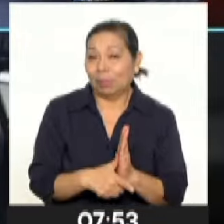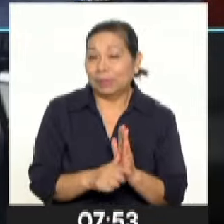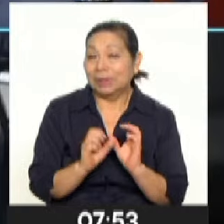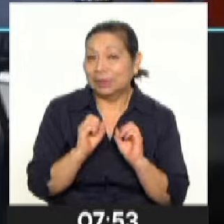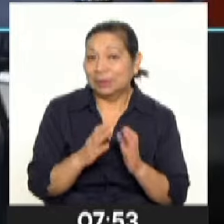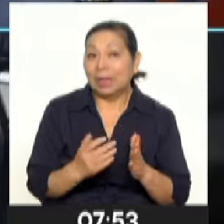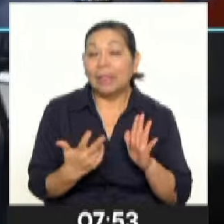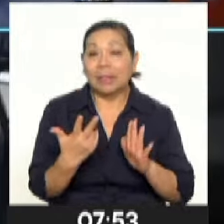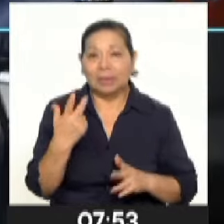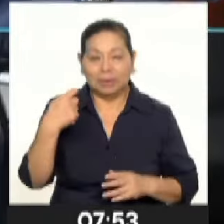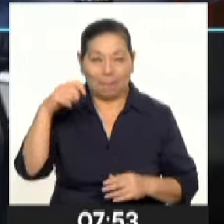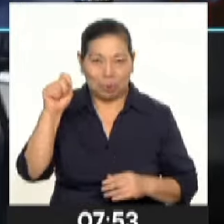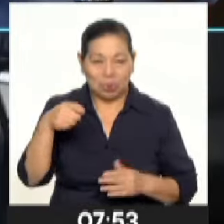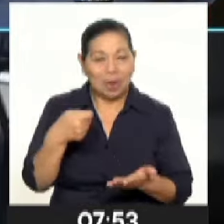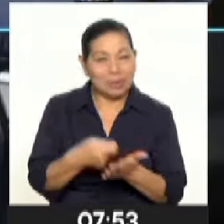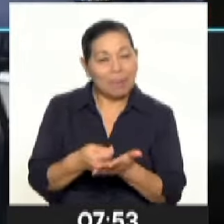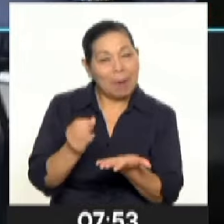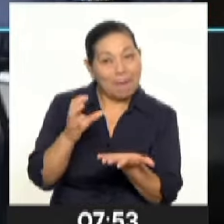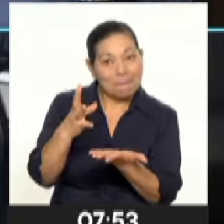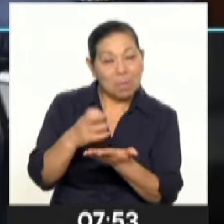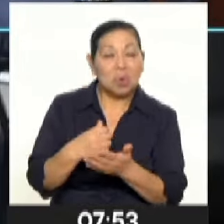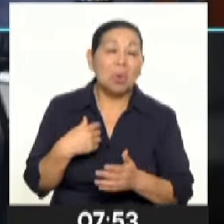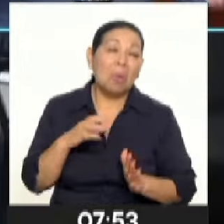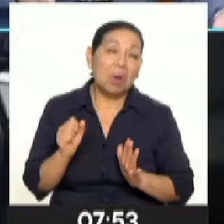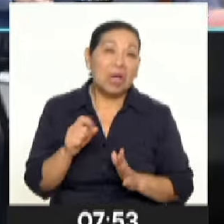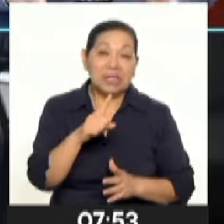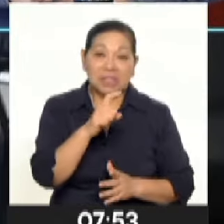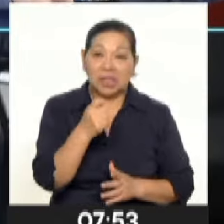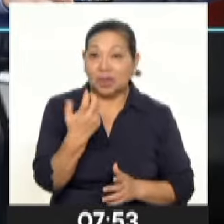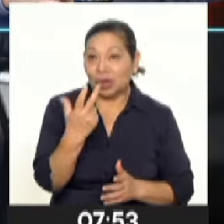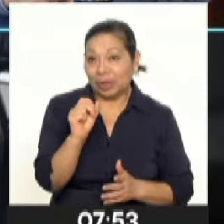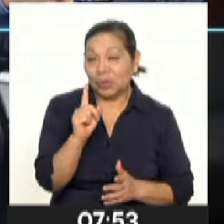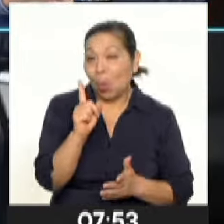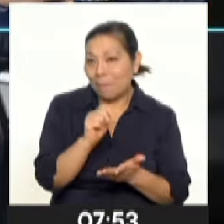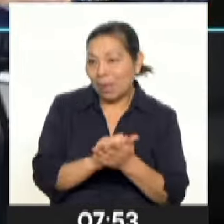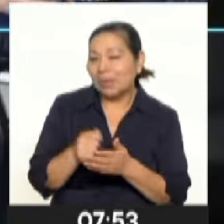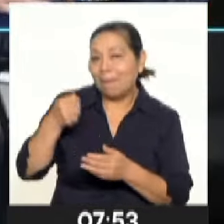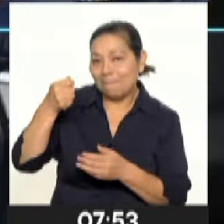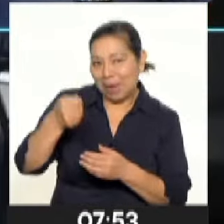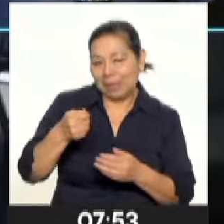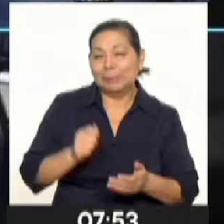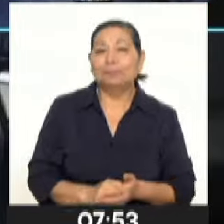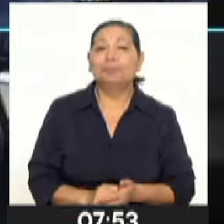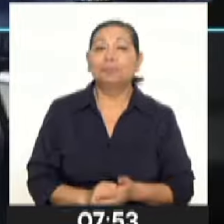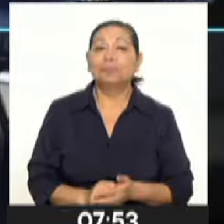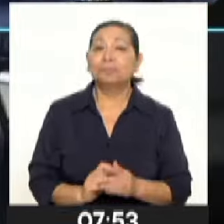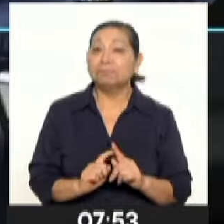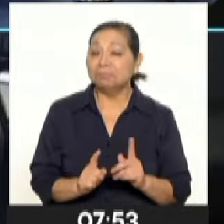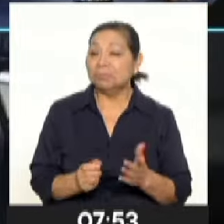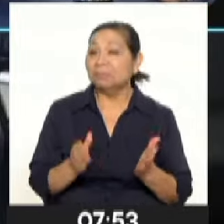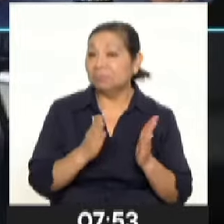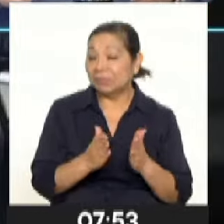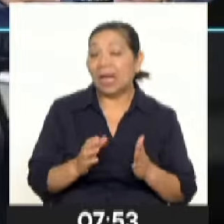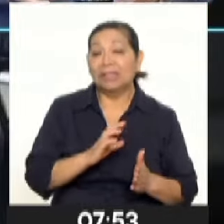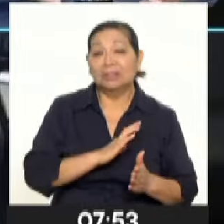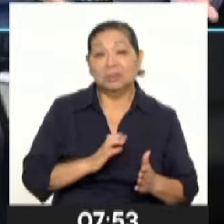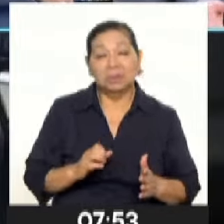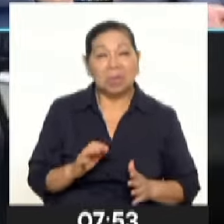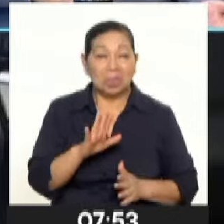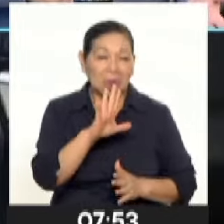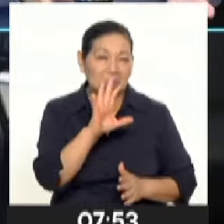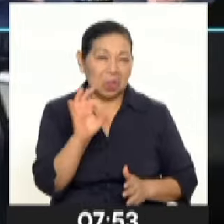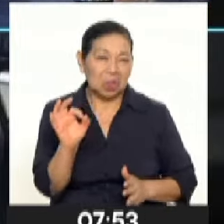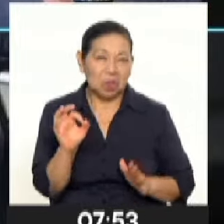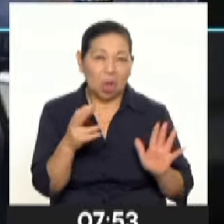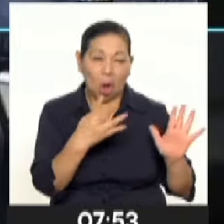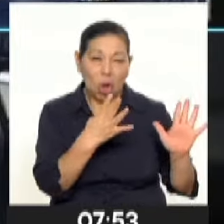mencioné, es 13% de la remuneración. Si gano 1.000 soles, son 130 soles cada mes. Las pensiones, las determina el Estado, van entre